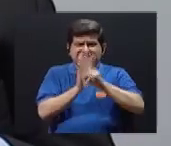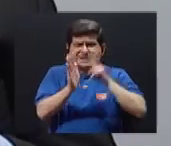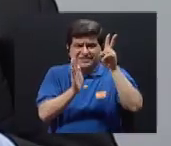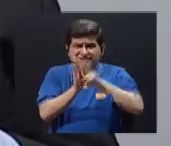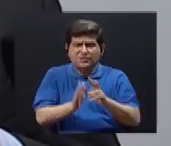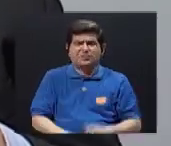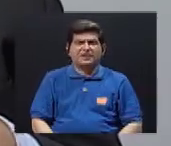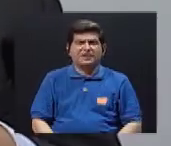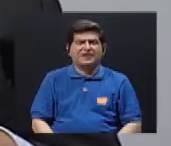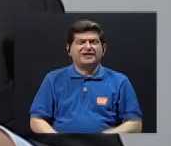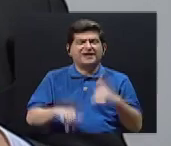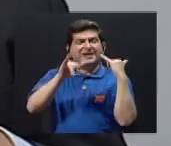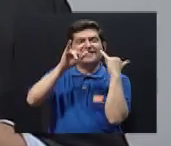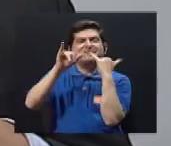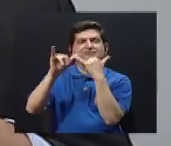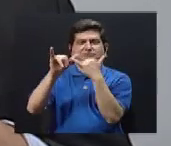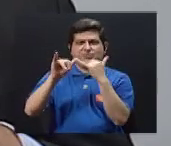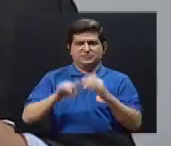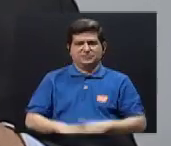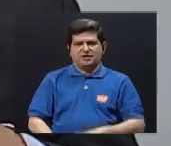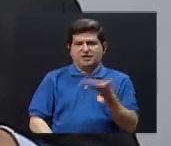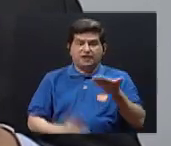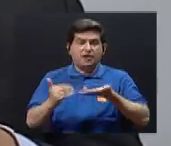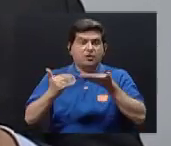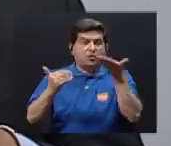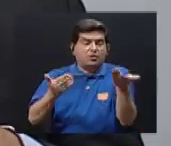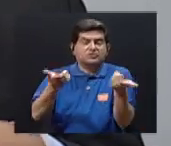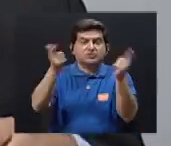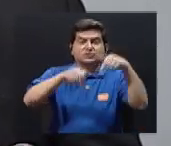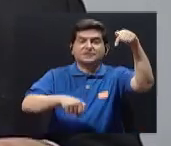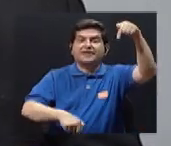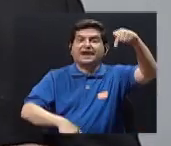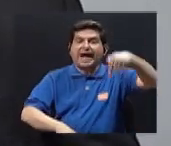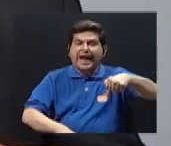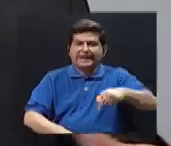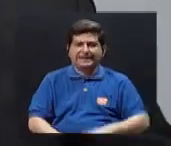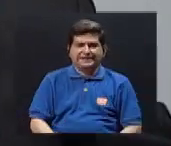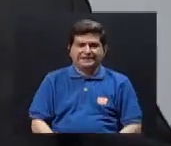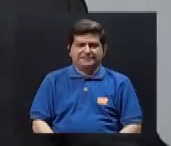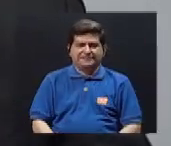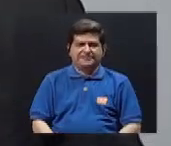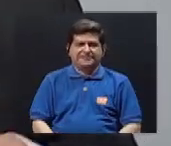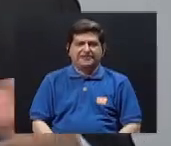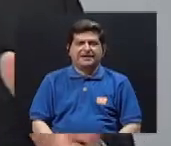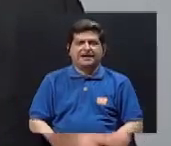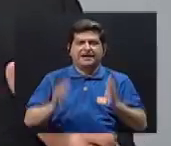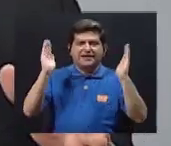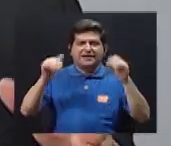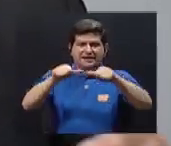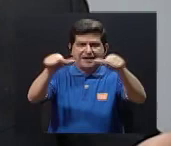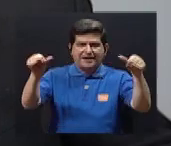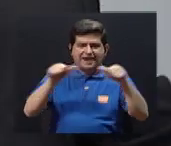todo era, de una otra manera, denunciar las cosas que pasan aquí, digamos, en el gran área metropolitana, que se después